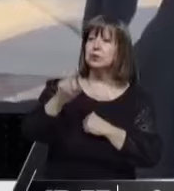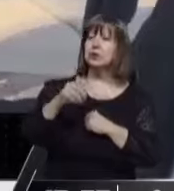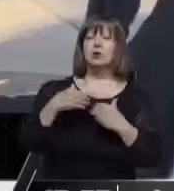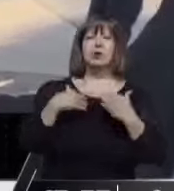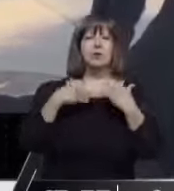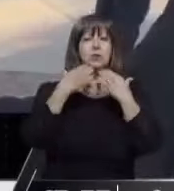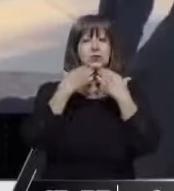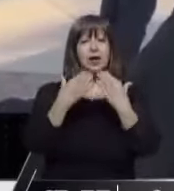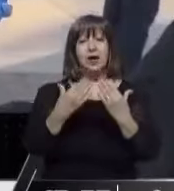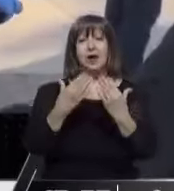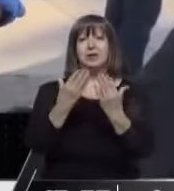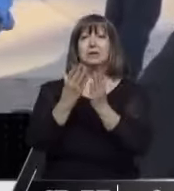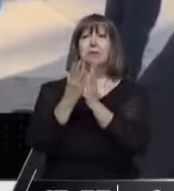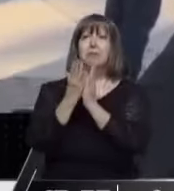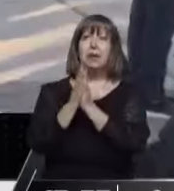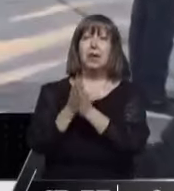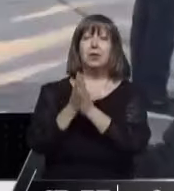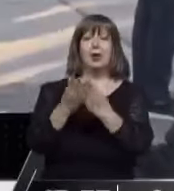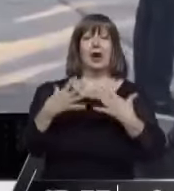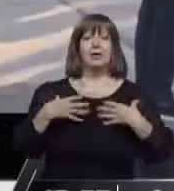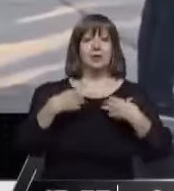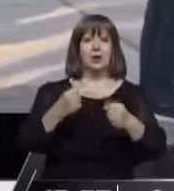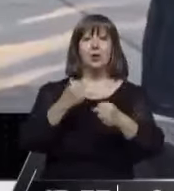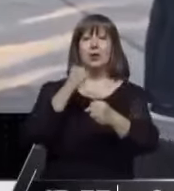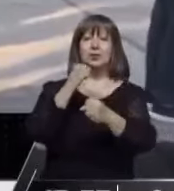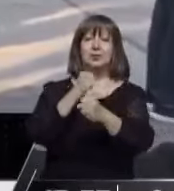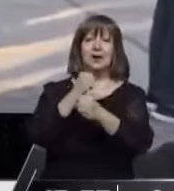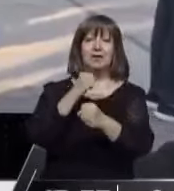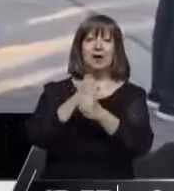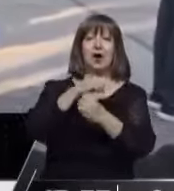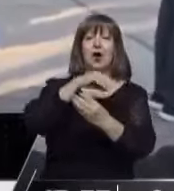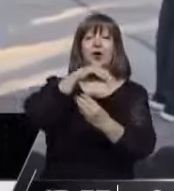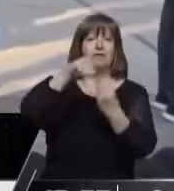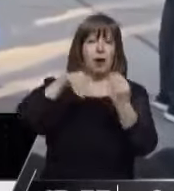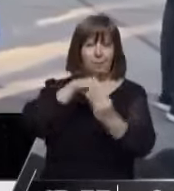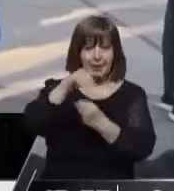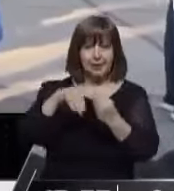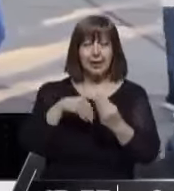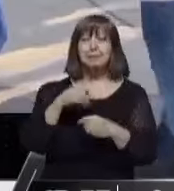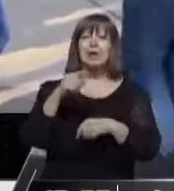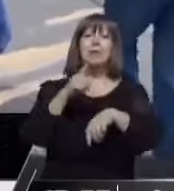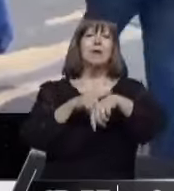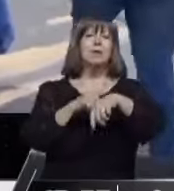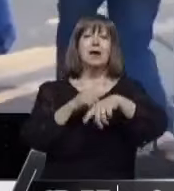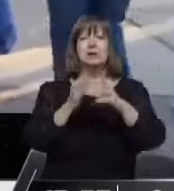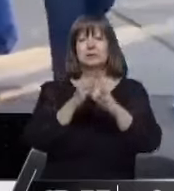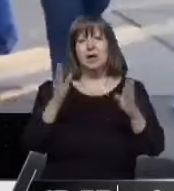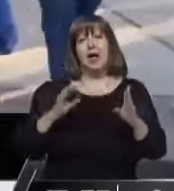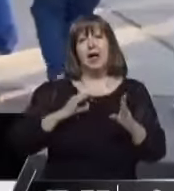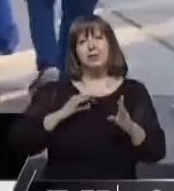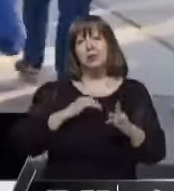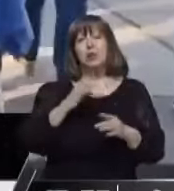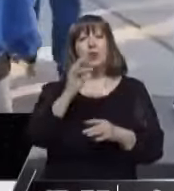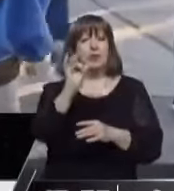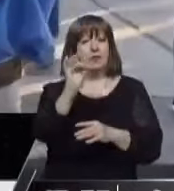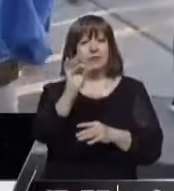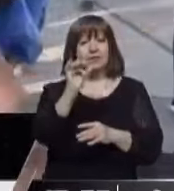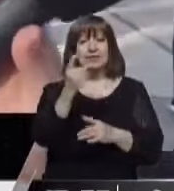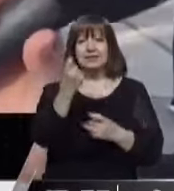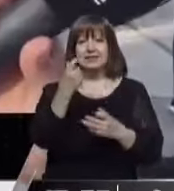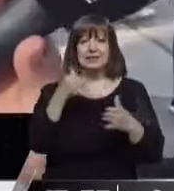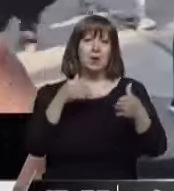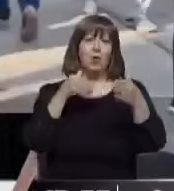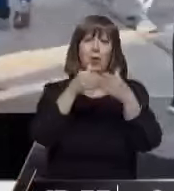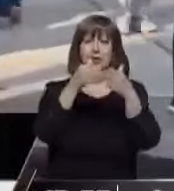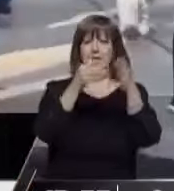por la salud y por trabajo. Sí, en este momento tan difícil que estamos viviendo, o sea, tenemos que acercarlo un poco más a Jesús. ¿Y